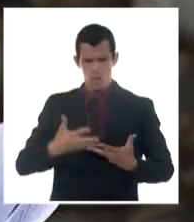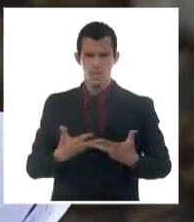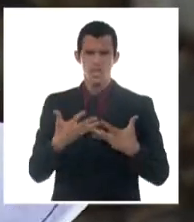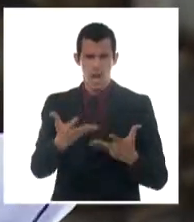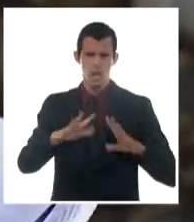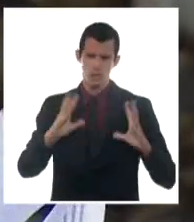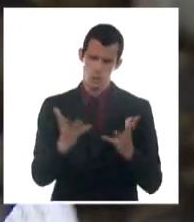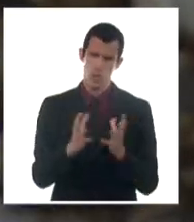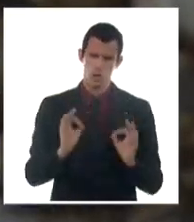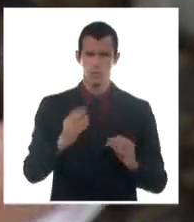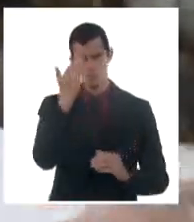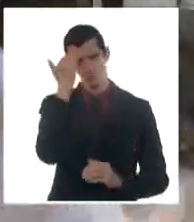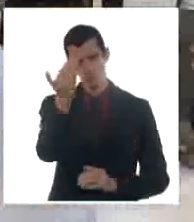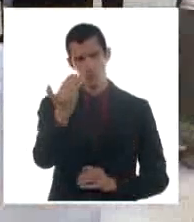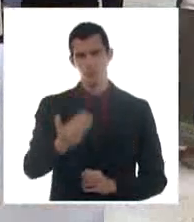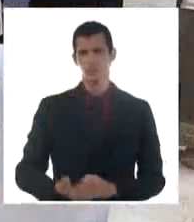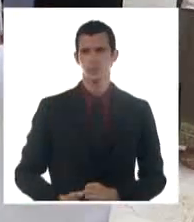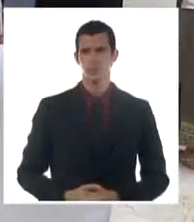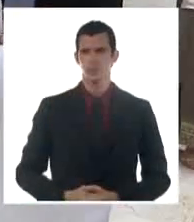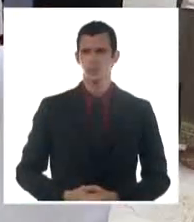corazón. Muchas gracias.